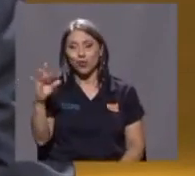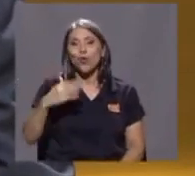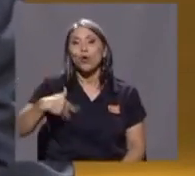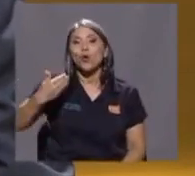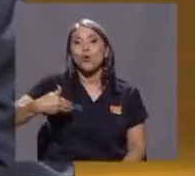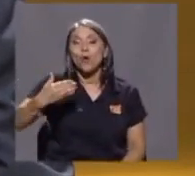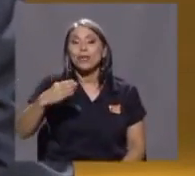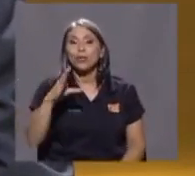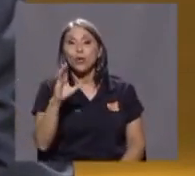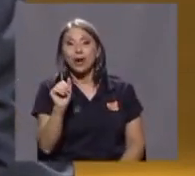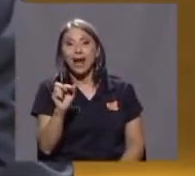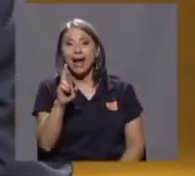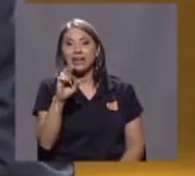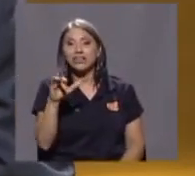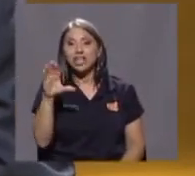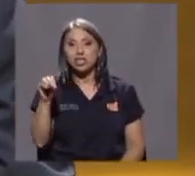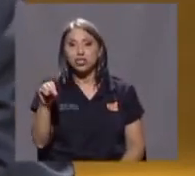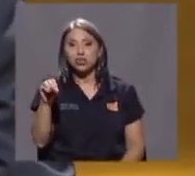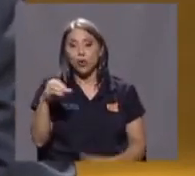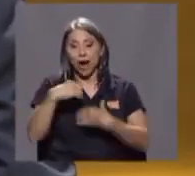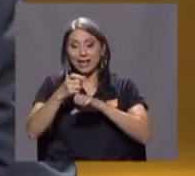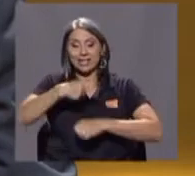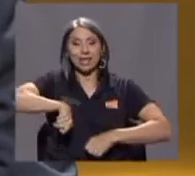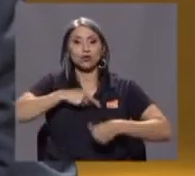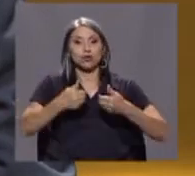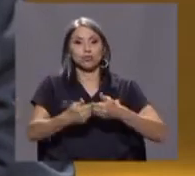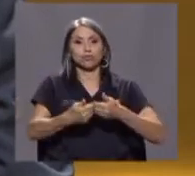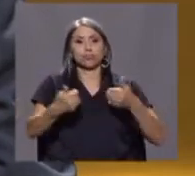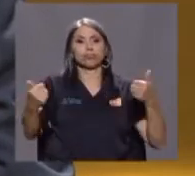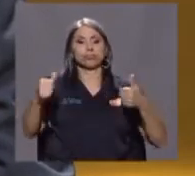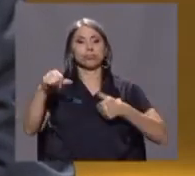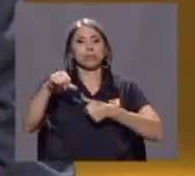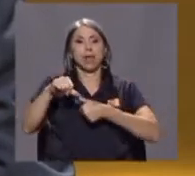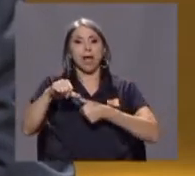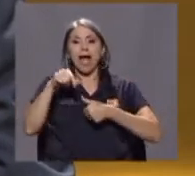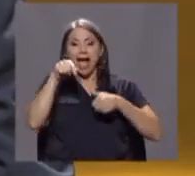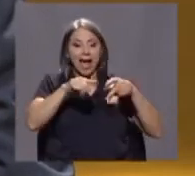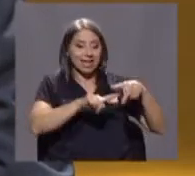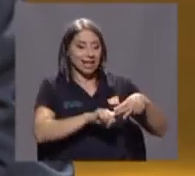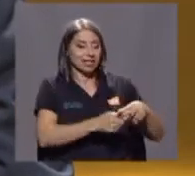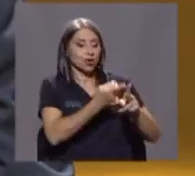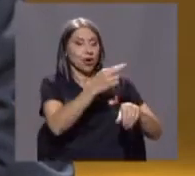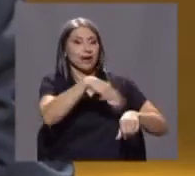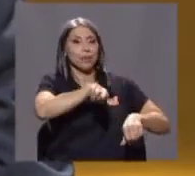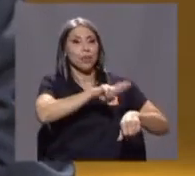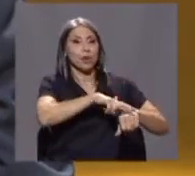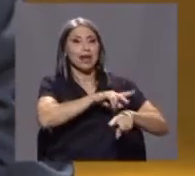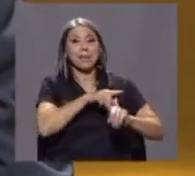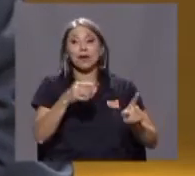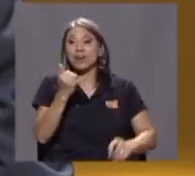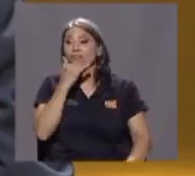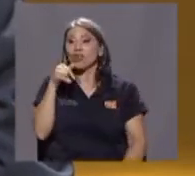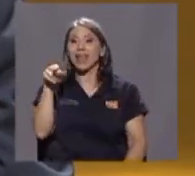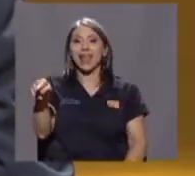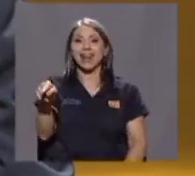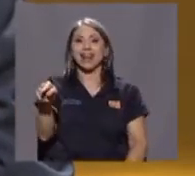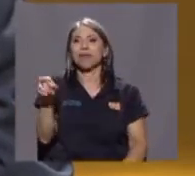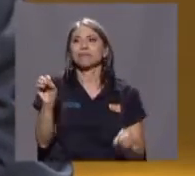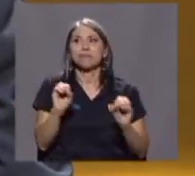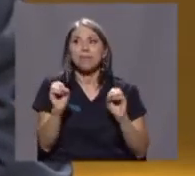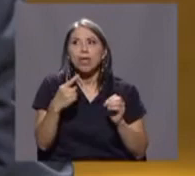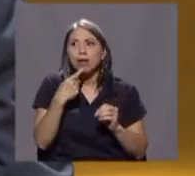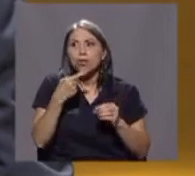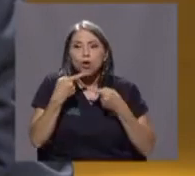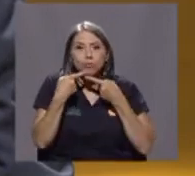de la República Centroamericana, ahí nació la República. El error de Carrillo es que no lo proclamó formalmente. Y